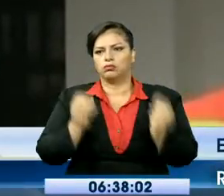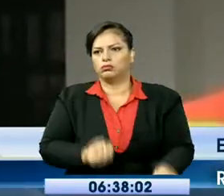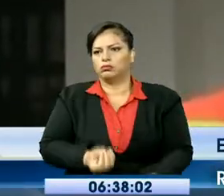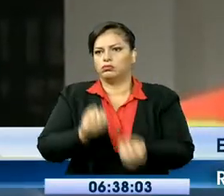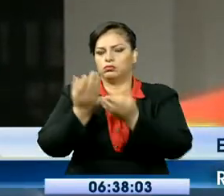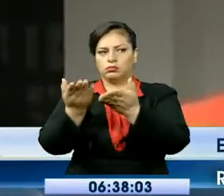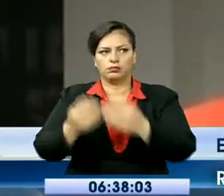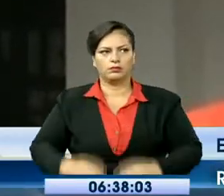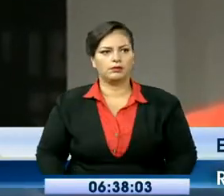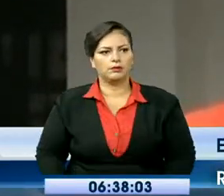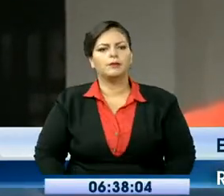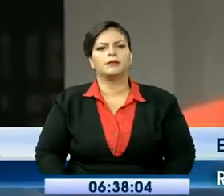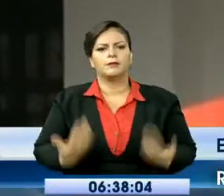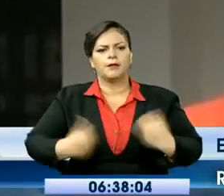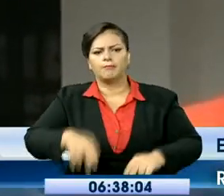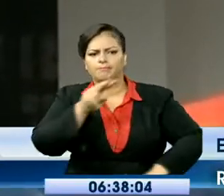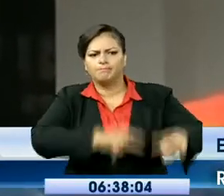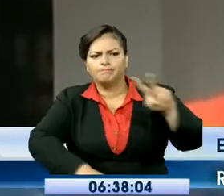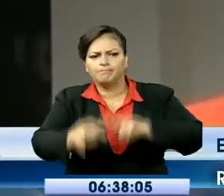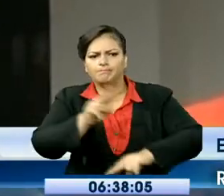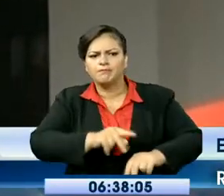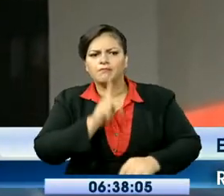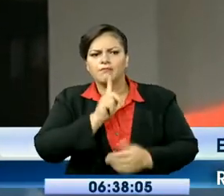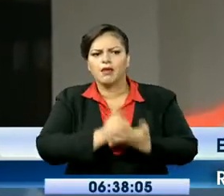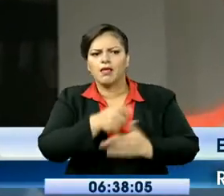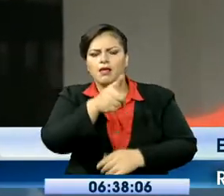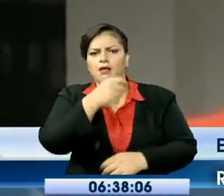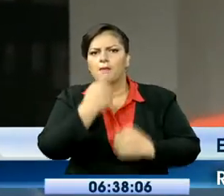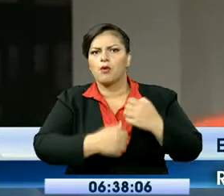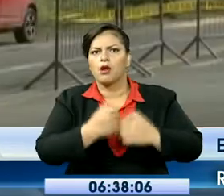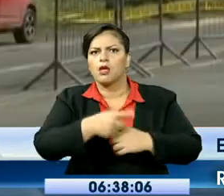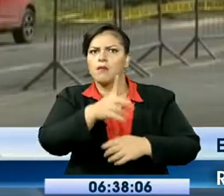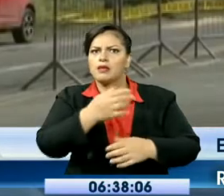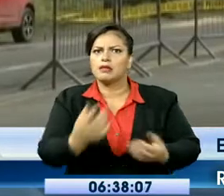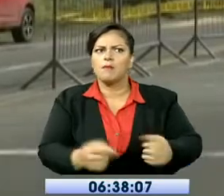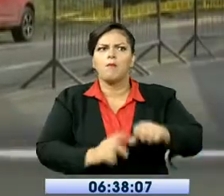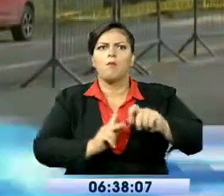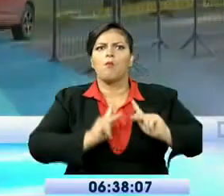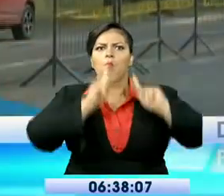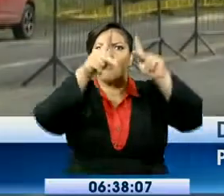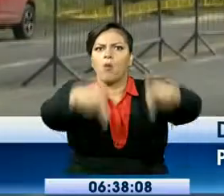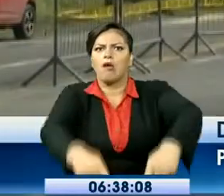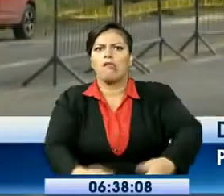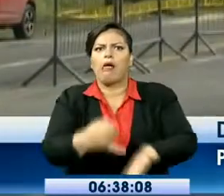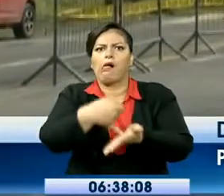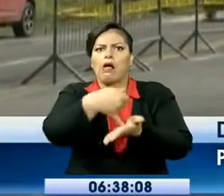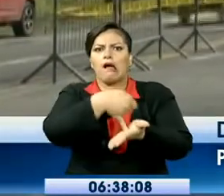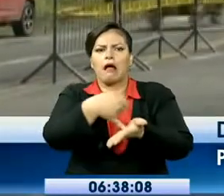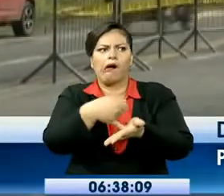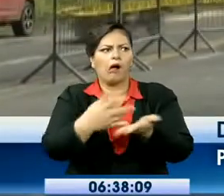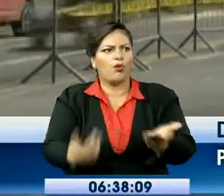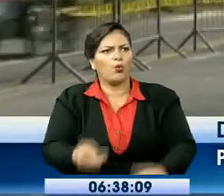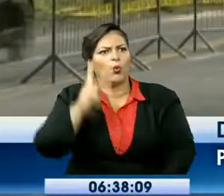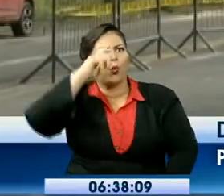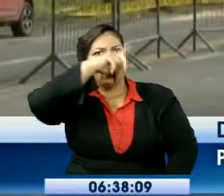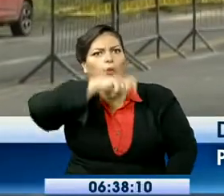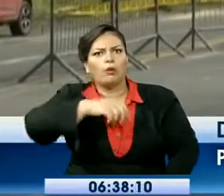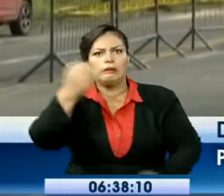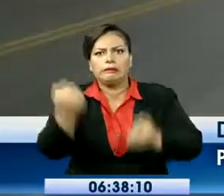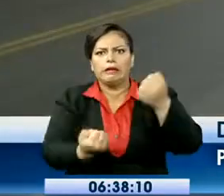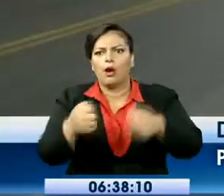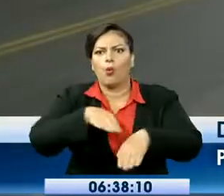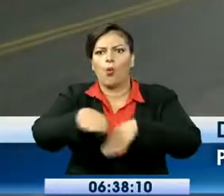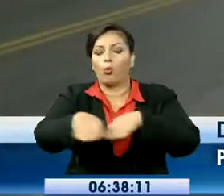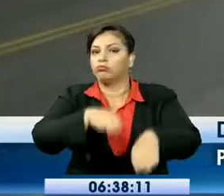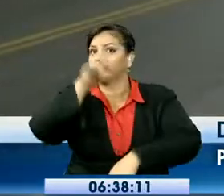normales, va a existir siempre una vulnerabilidad que se llama. En los dos viaductos, el tráfico vehicular está restringido